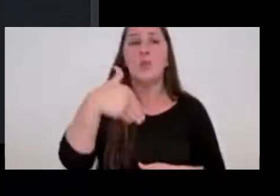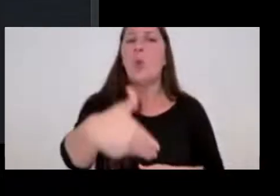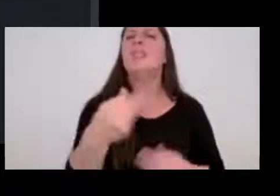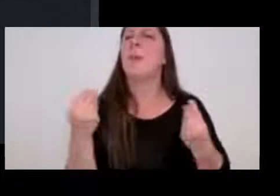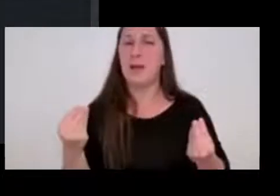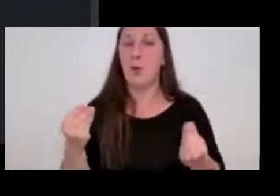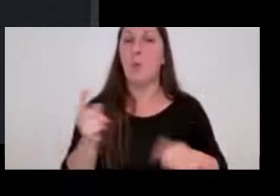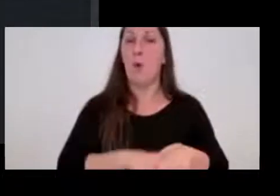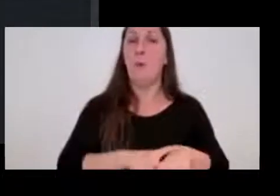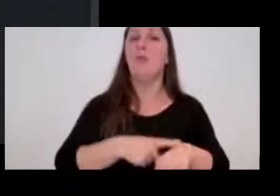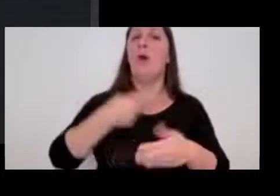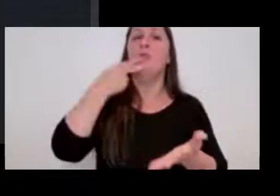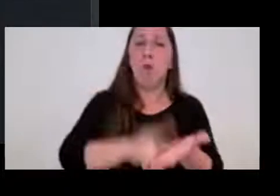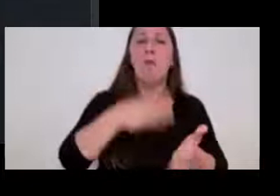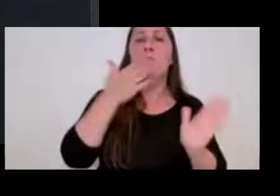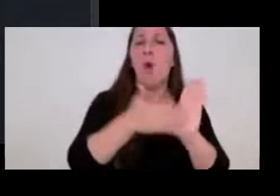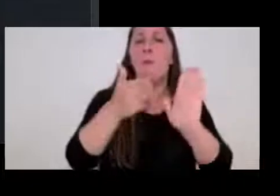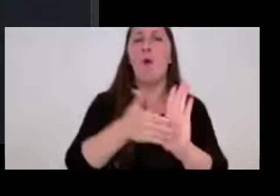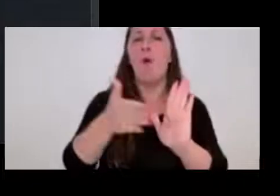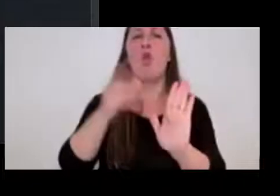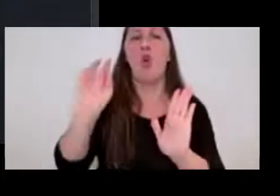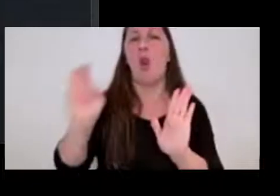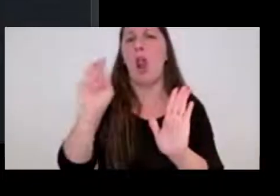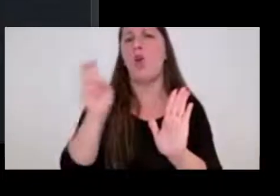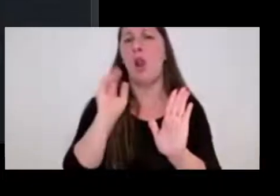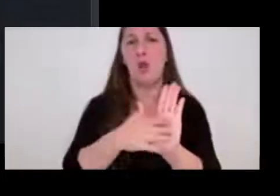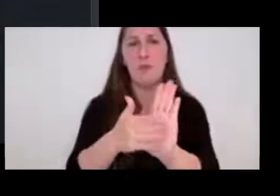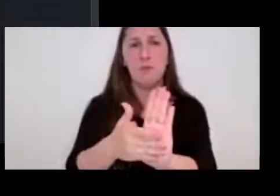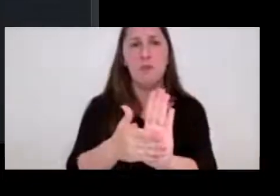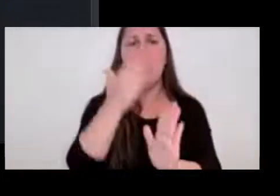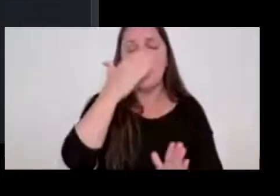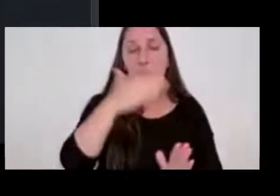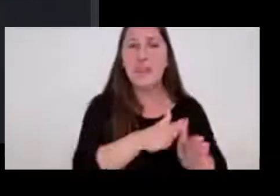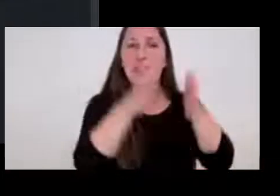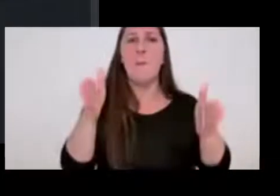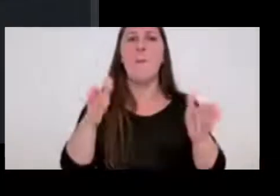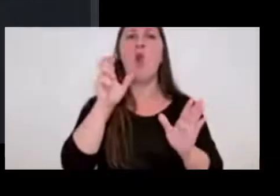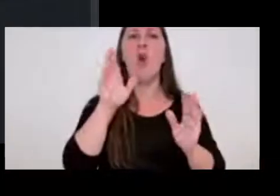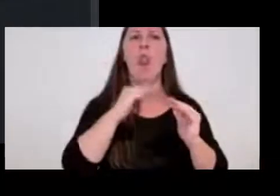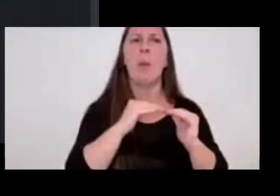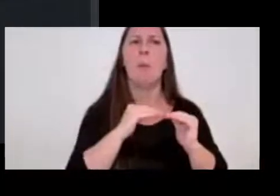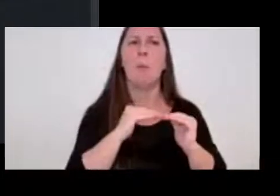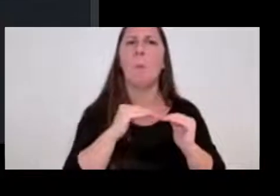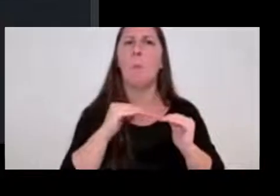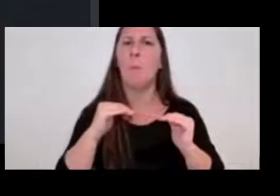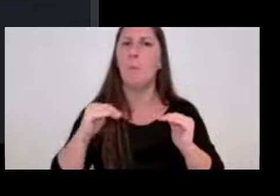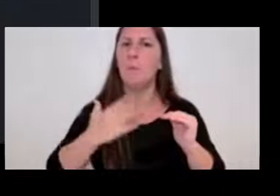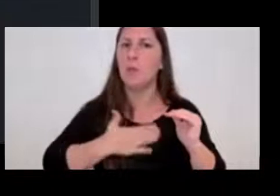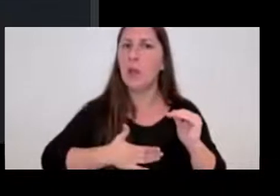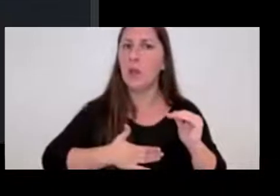Empezaron a facturar en dólares. Pero después hubo un periodo que se aquietó el dólar, se tranquilizó, y empezó la